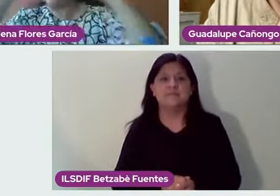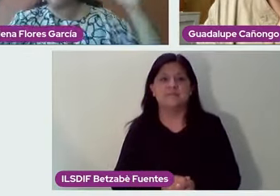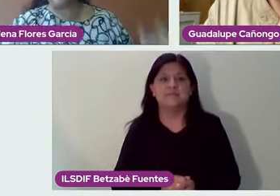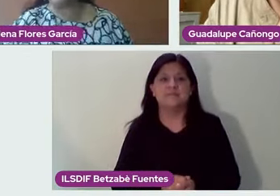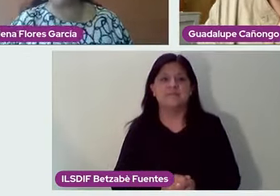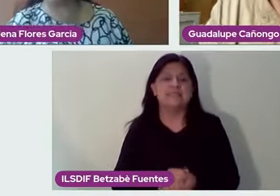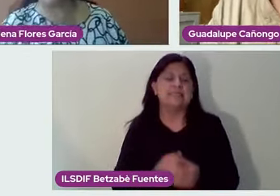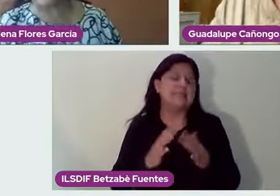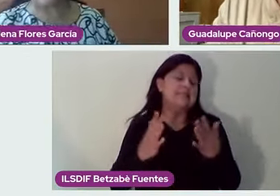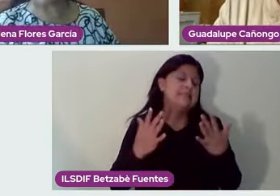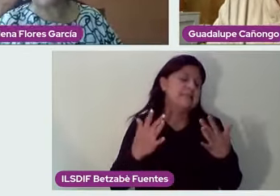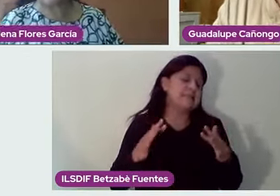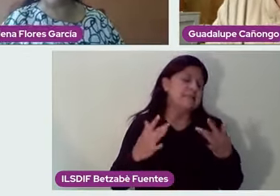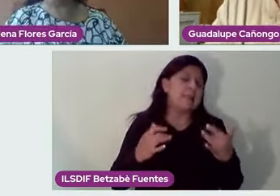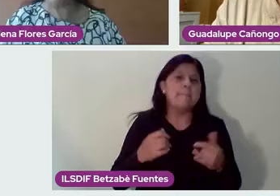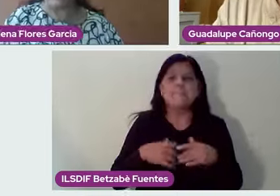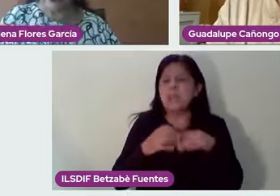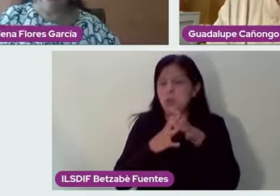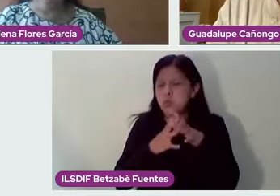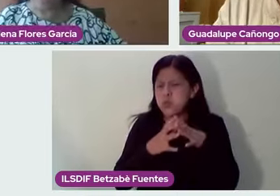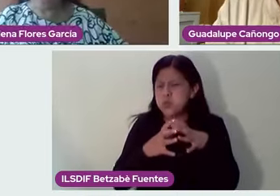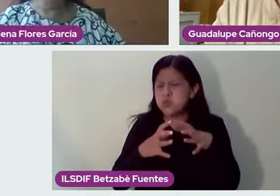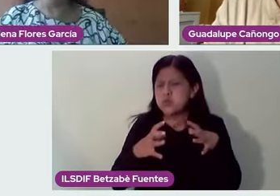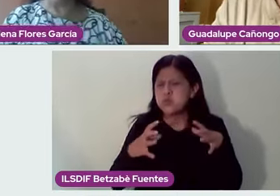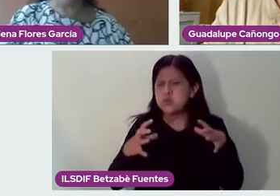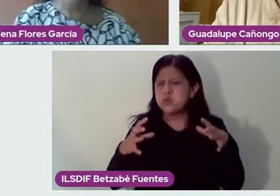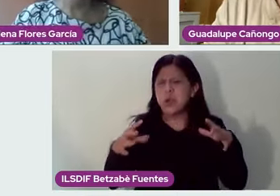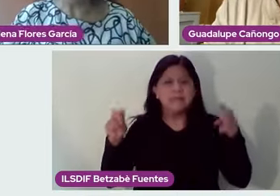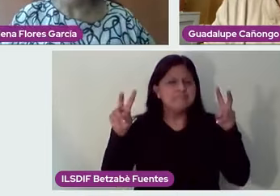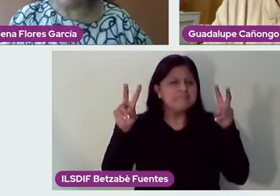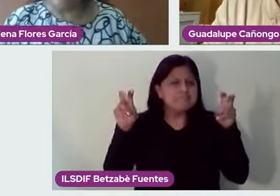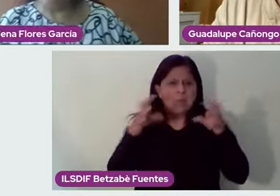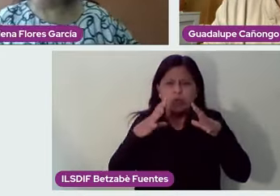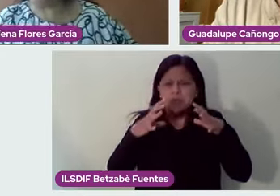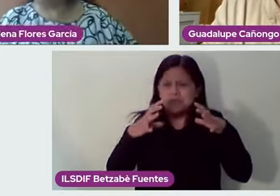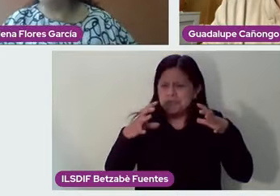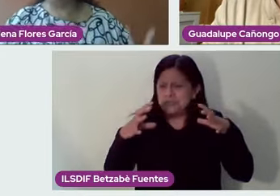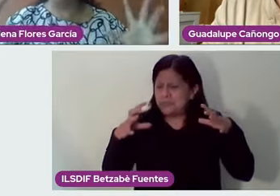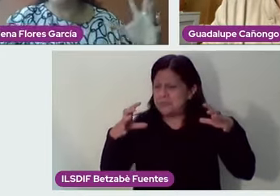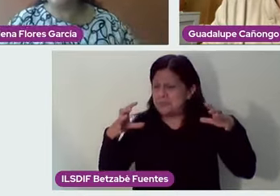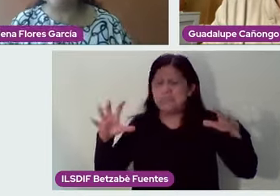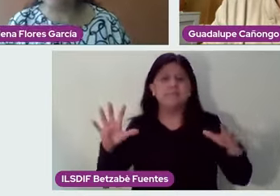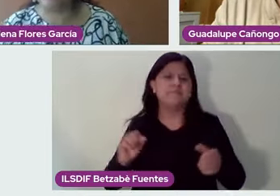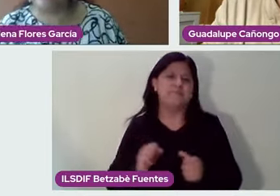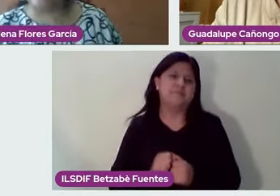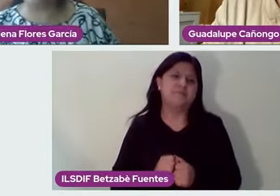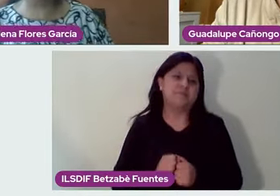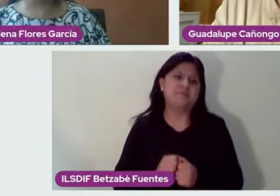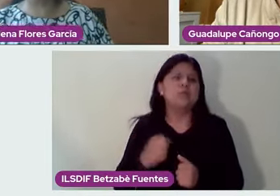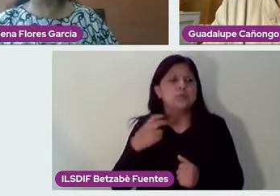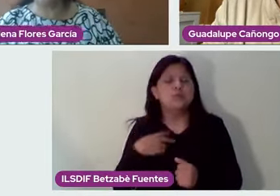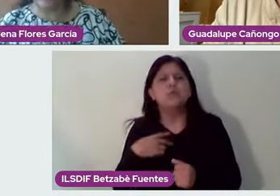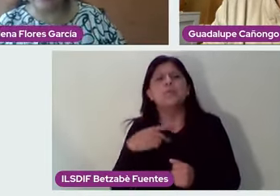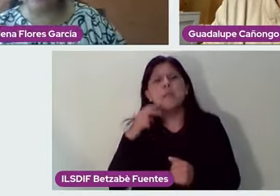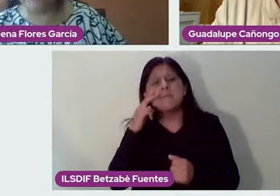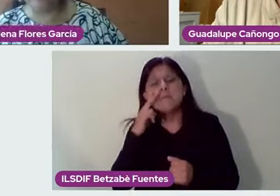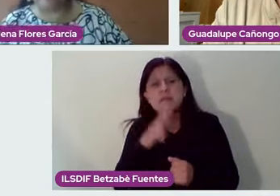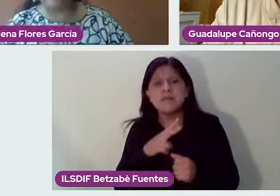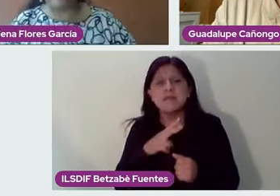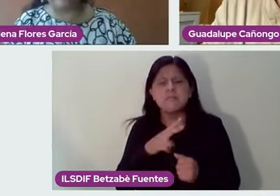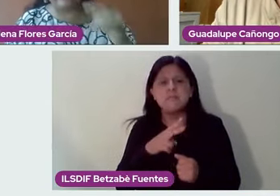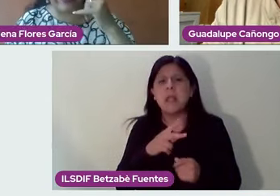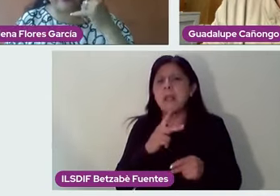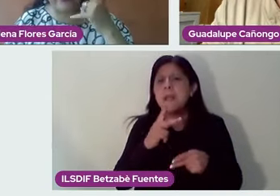Fíjese, híjole, el espectro es tan amplio y enorme, porque justo veía el portal de transparencia,